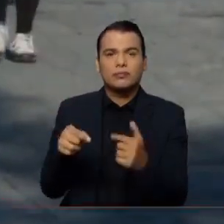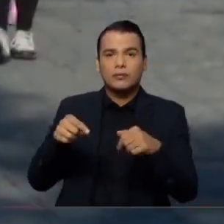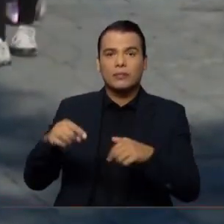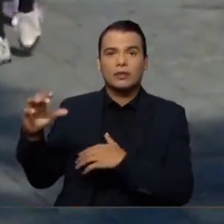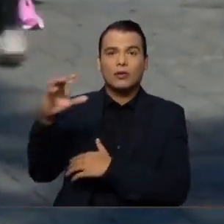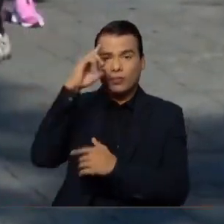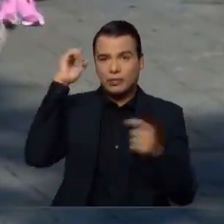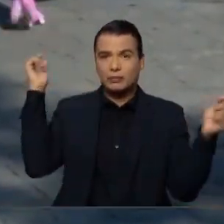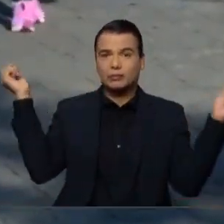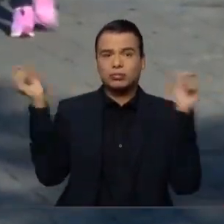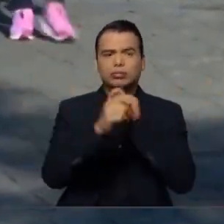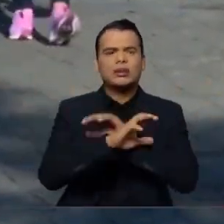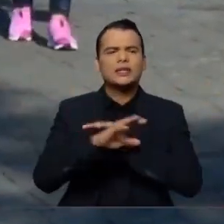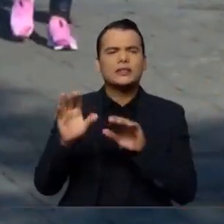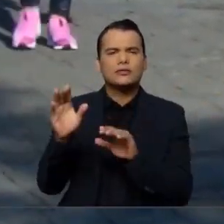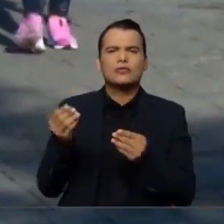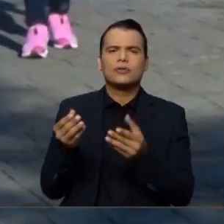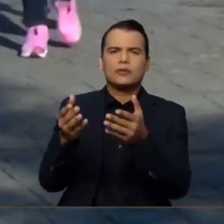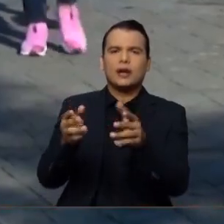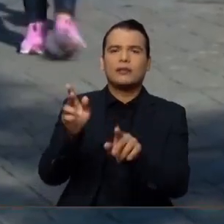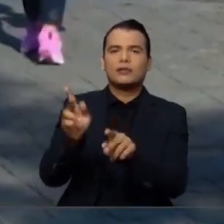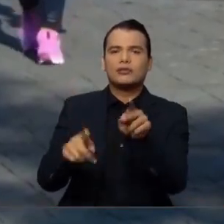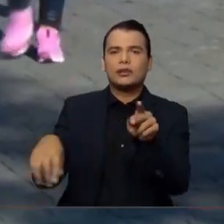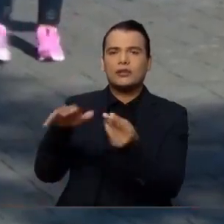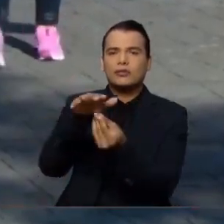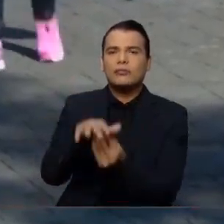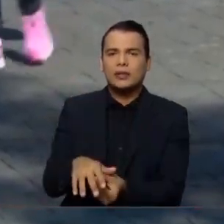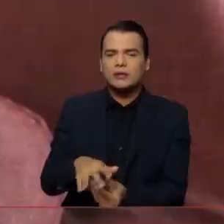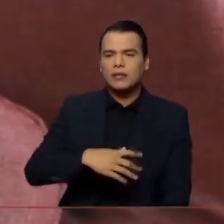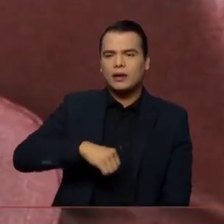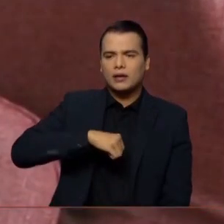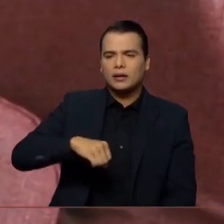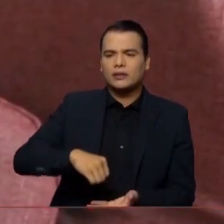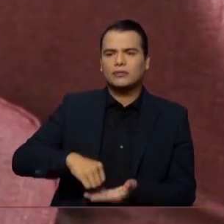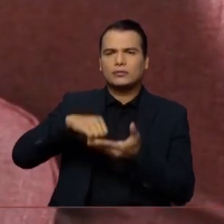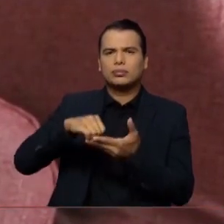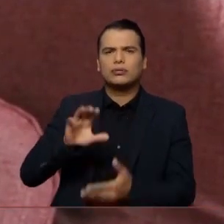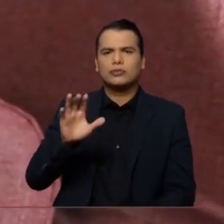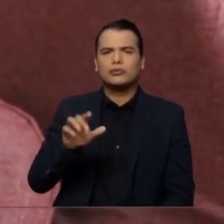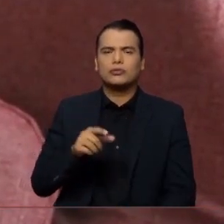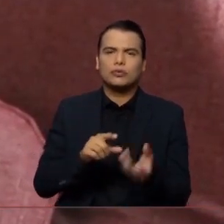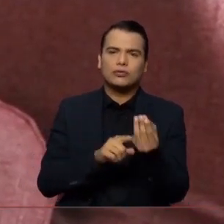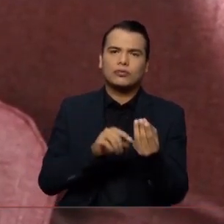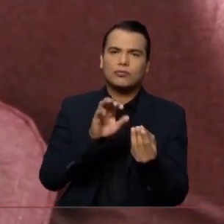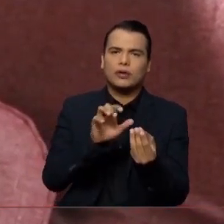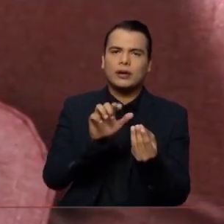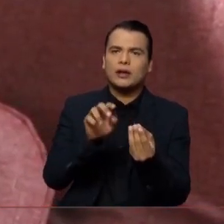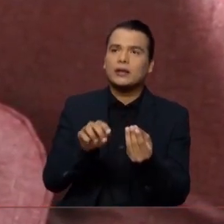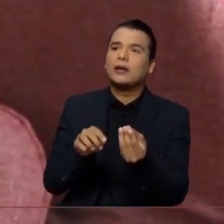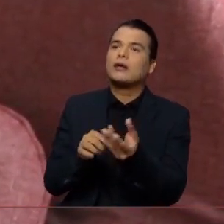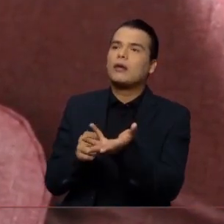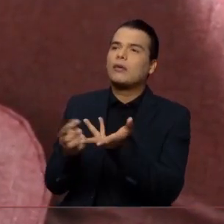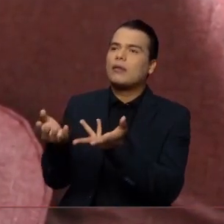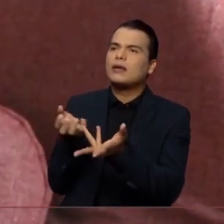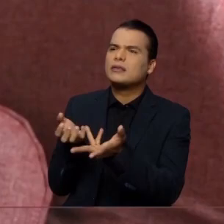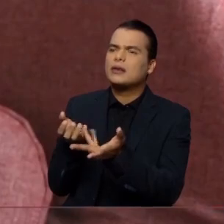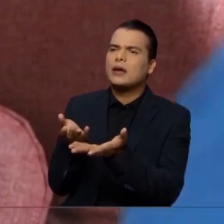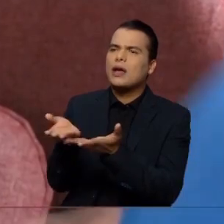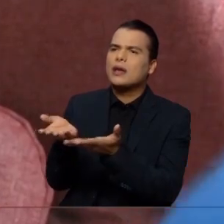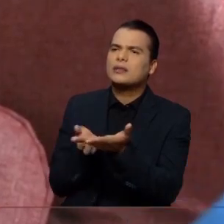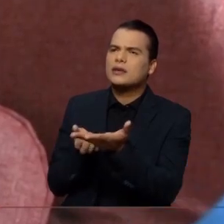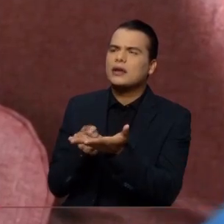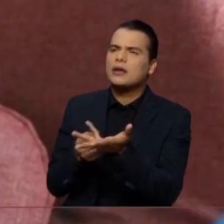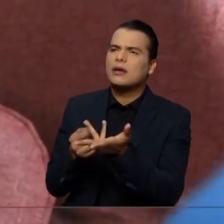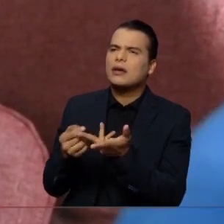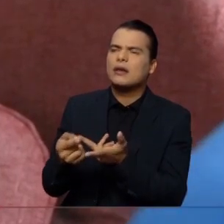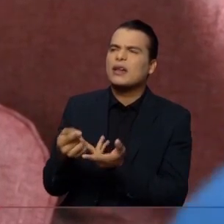Colombia y a que satisfaga los derechos de las víctimas. Entonces, a mí me han preguntado, ¿y el ELN qué pide? Nada. Bueno, pero ¿están negociando a